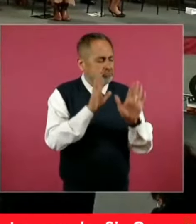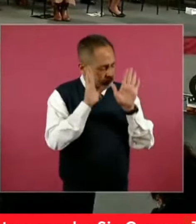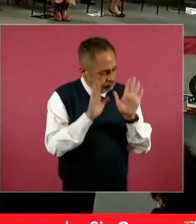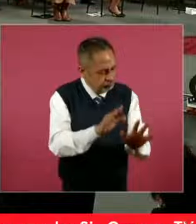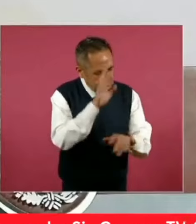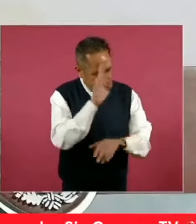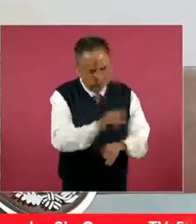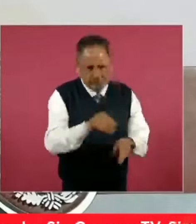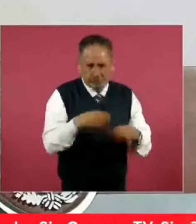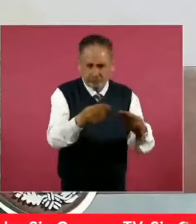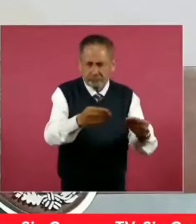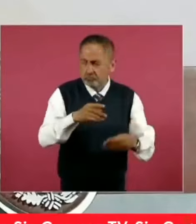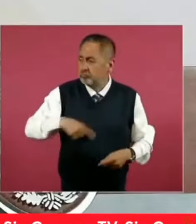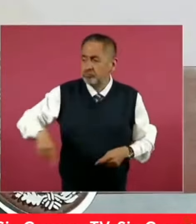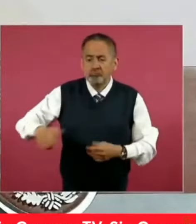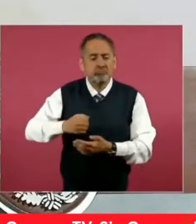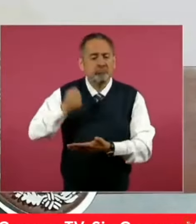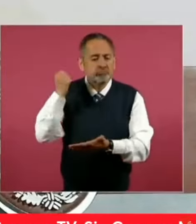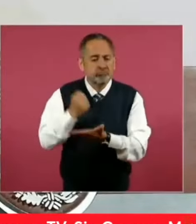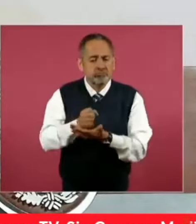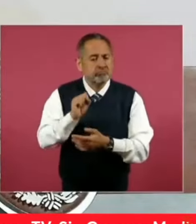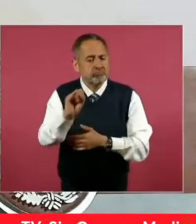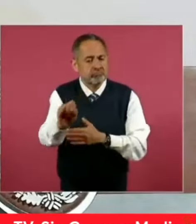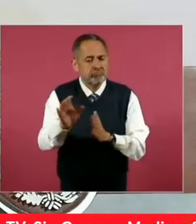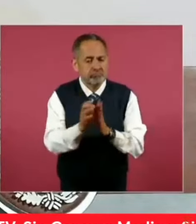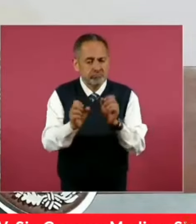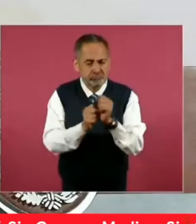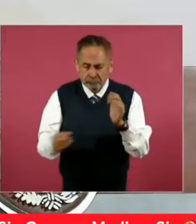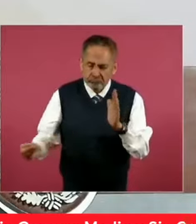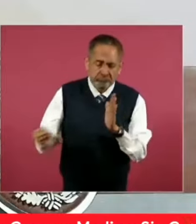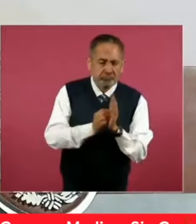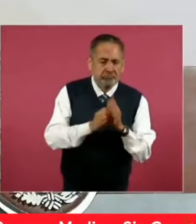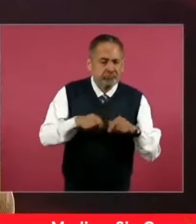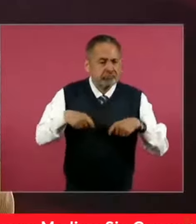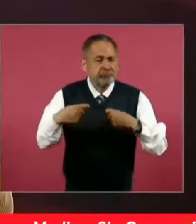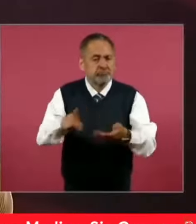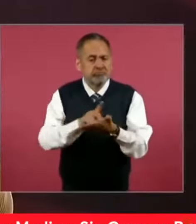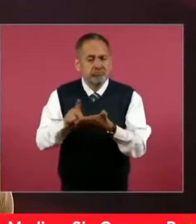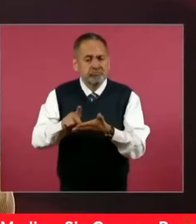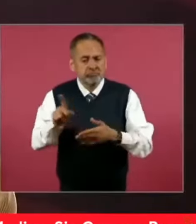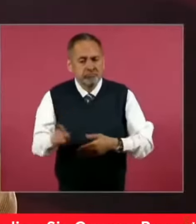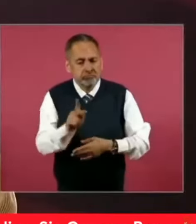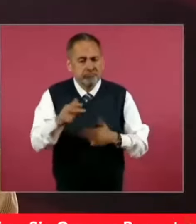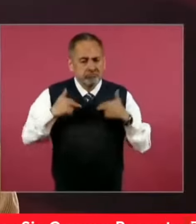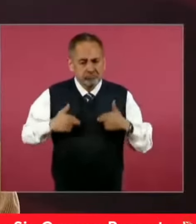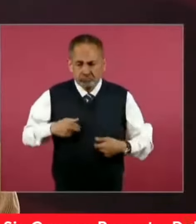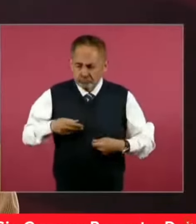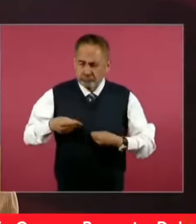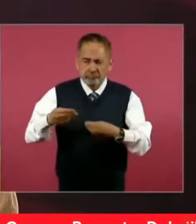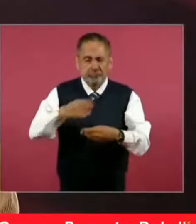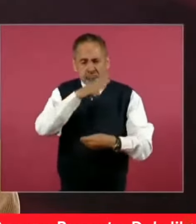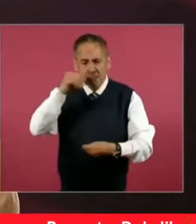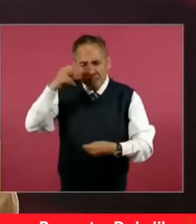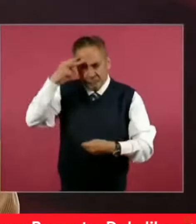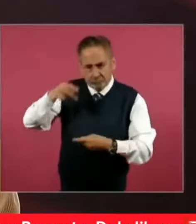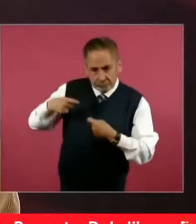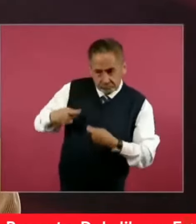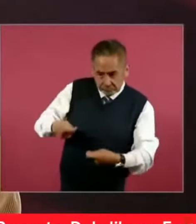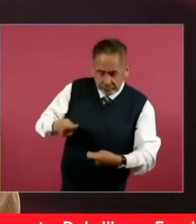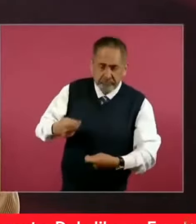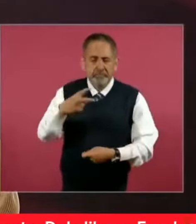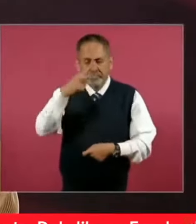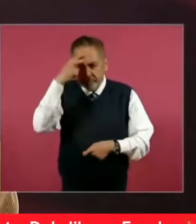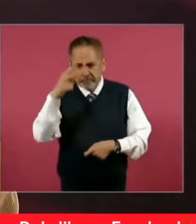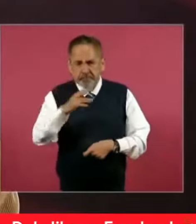la aprobación unánime de la reforma constitucional sobre derechos de los pueblos indígenas y afromexicanos,